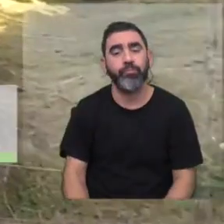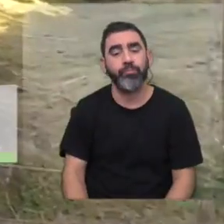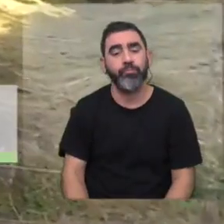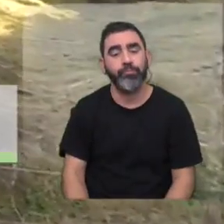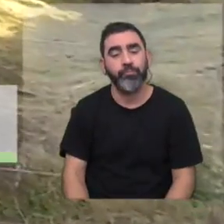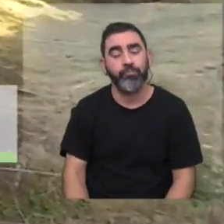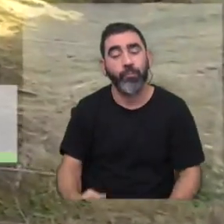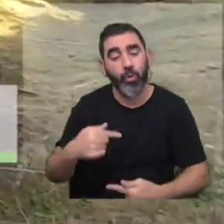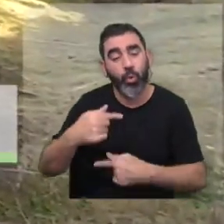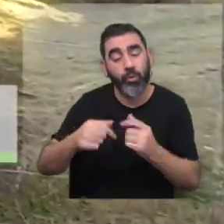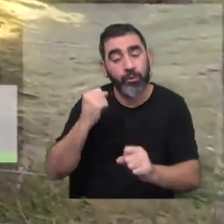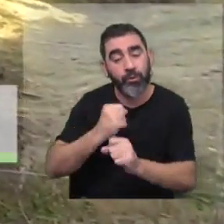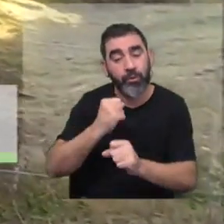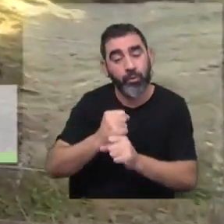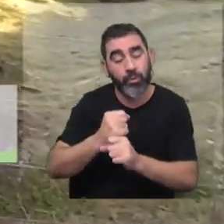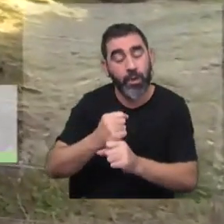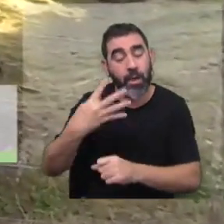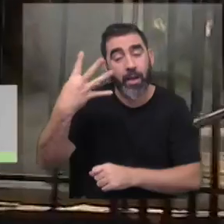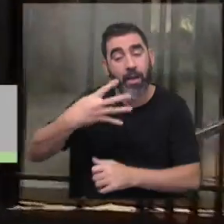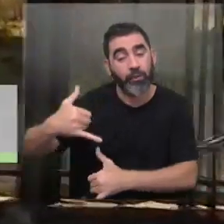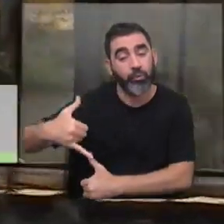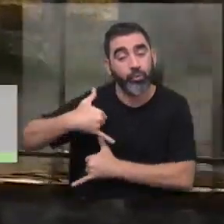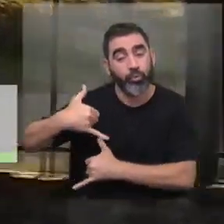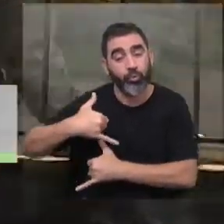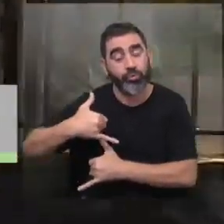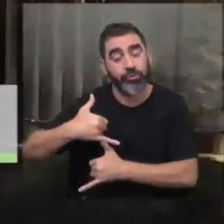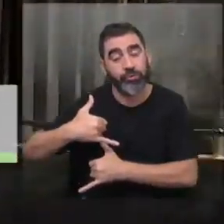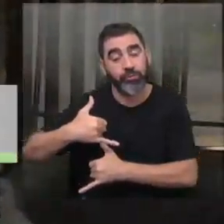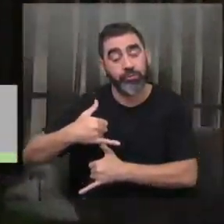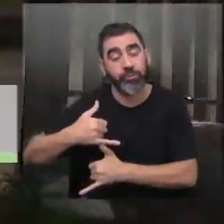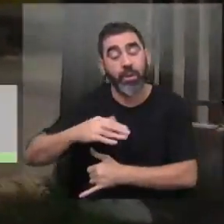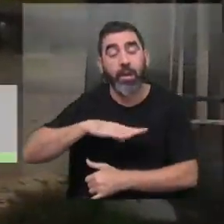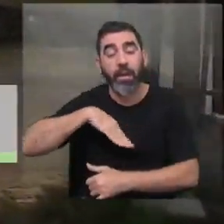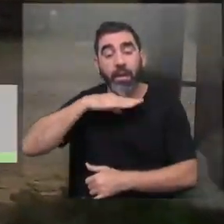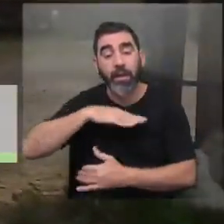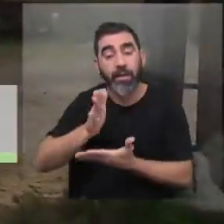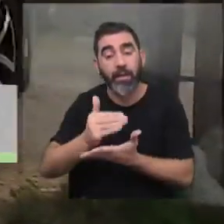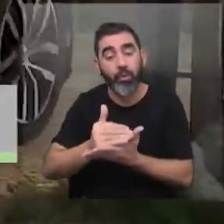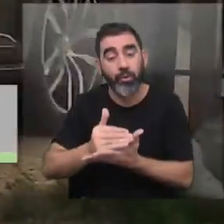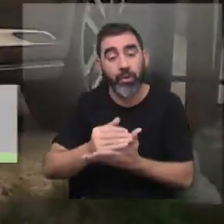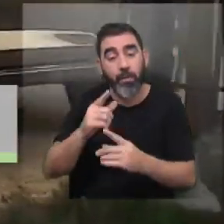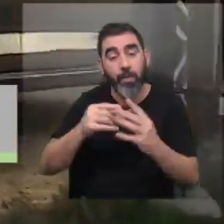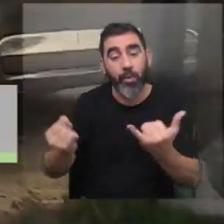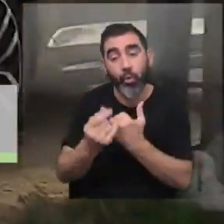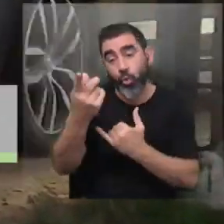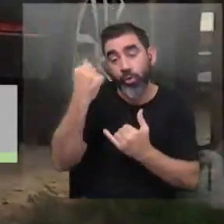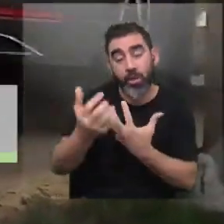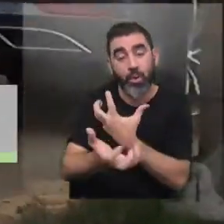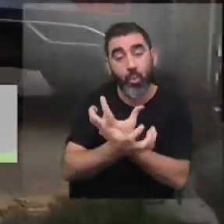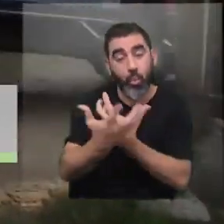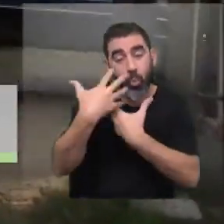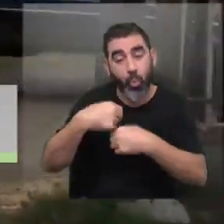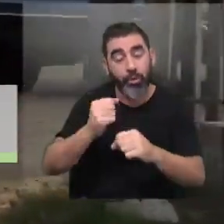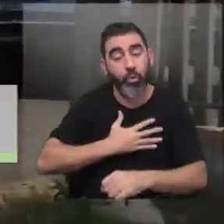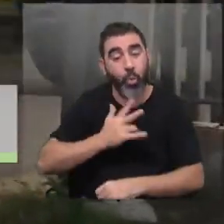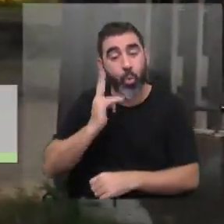continúan los trabajos en el predio del Batallón 14 de Infantería en Toledo canelones donde en el mediodía de ayer fueron encontrados